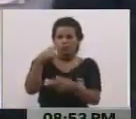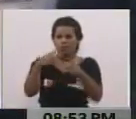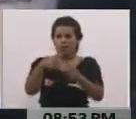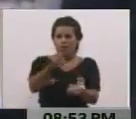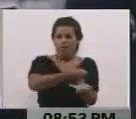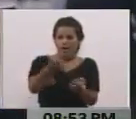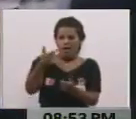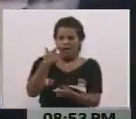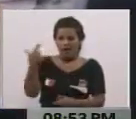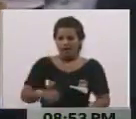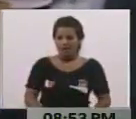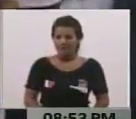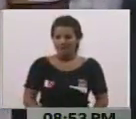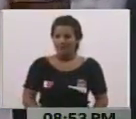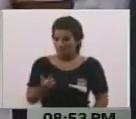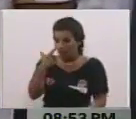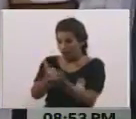Sí.